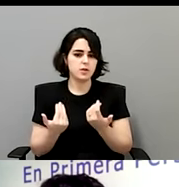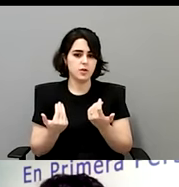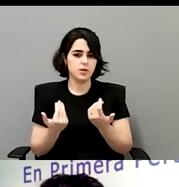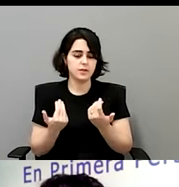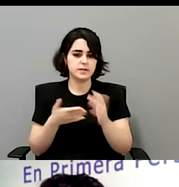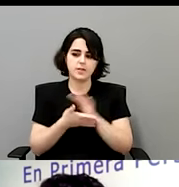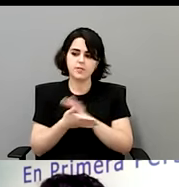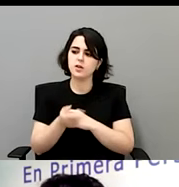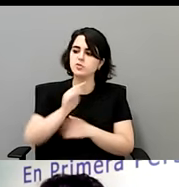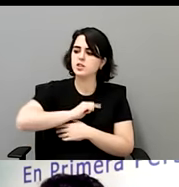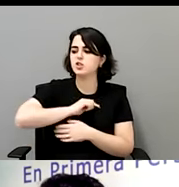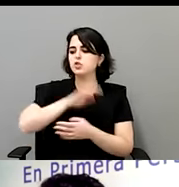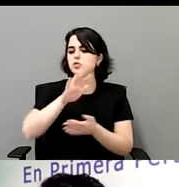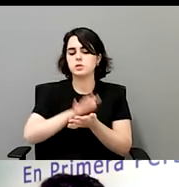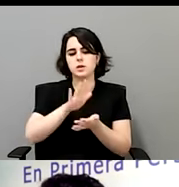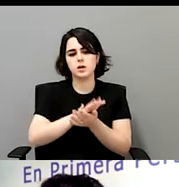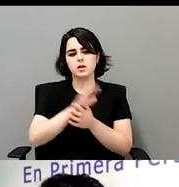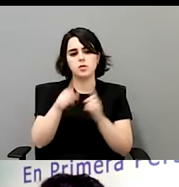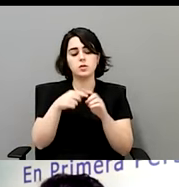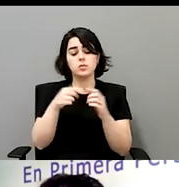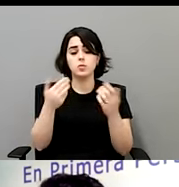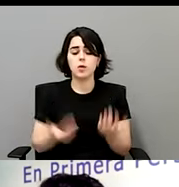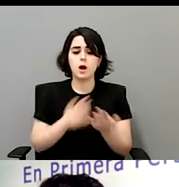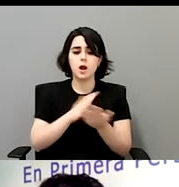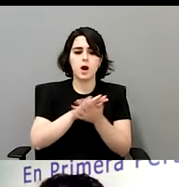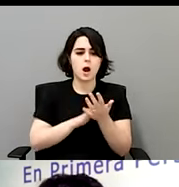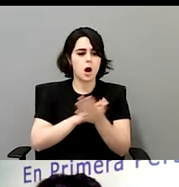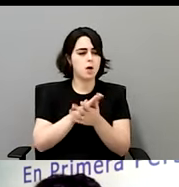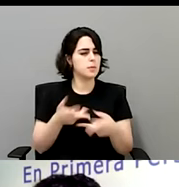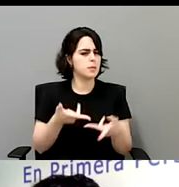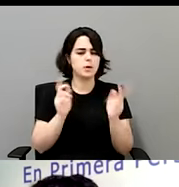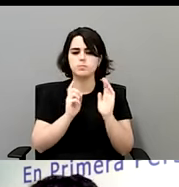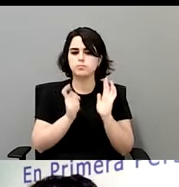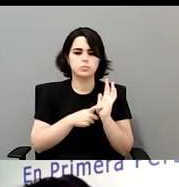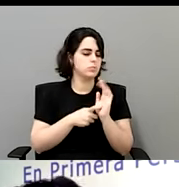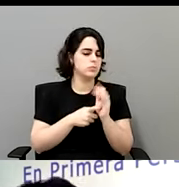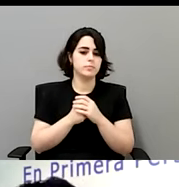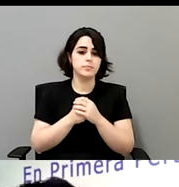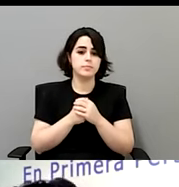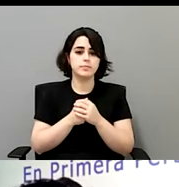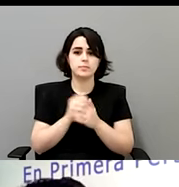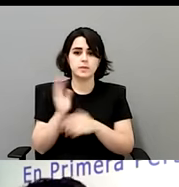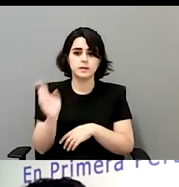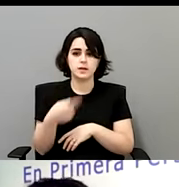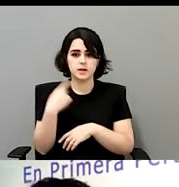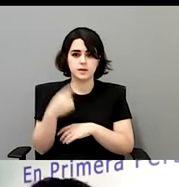la tranquilidad de hablar con total libertad. Siguiente.